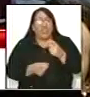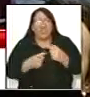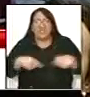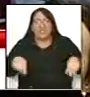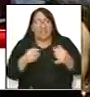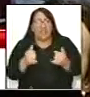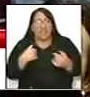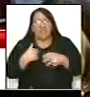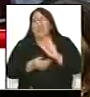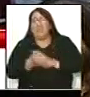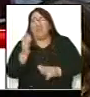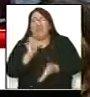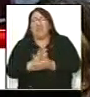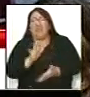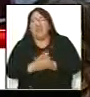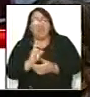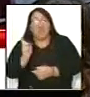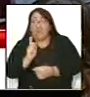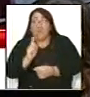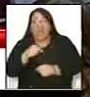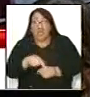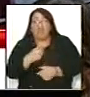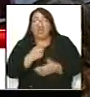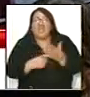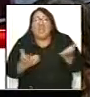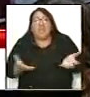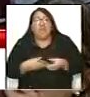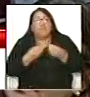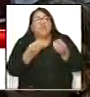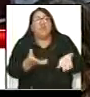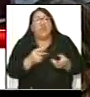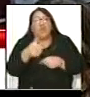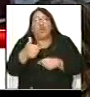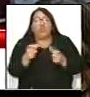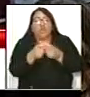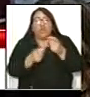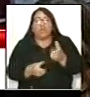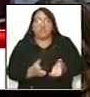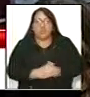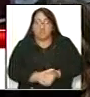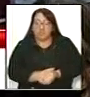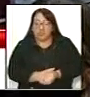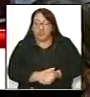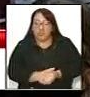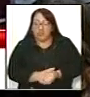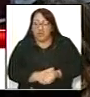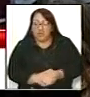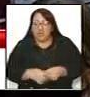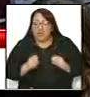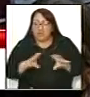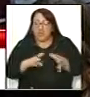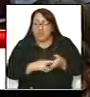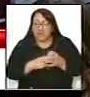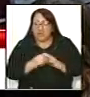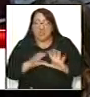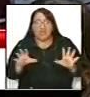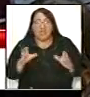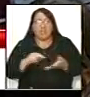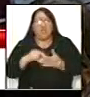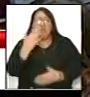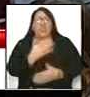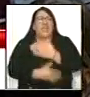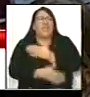ahora que nos vamos y ya no vamos a regresar. ¿Qué es lo que le vamos a dejar a los otros parlamentarios? Los vamos a dejar